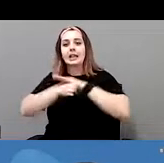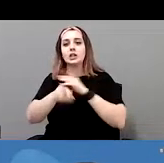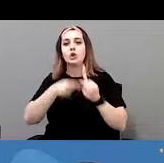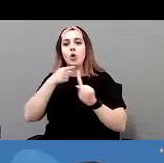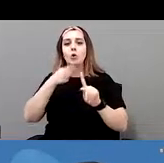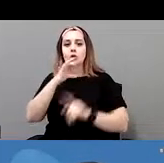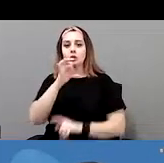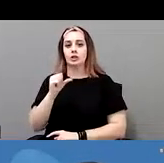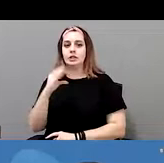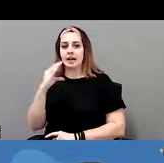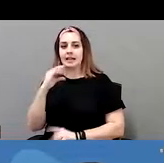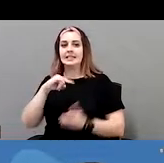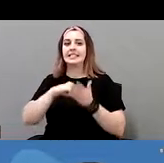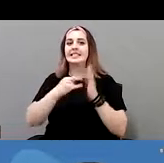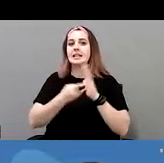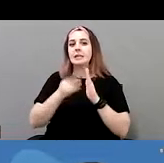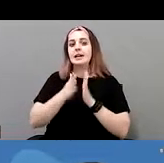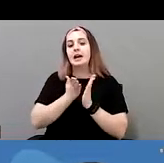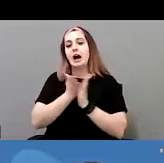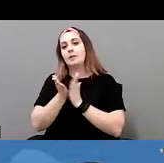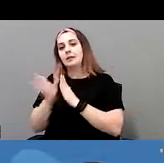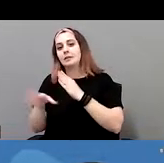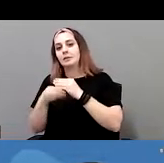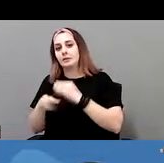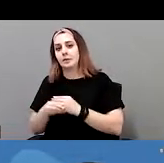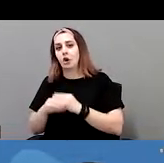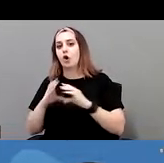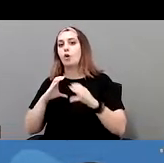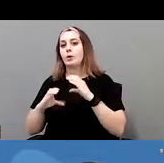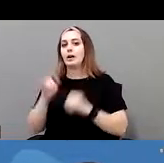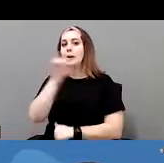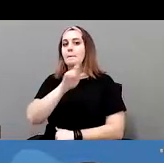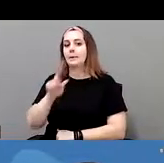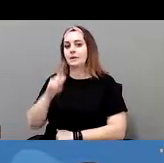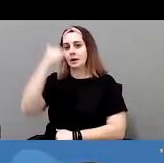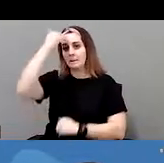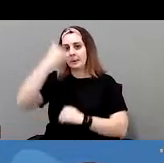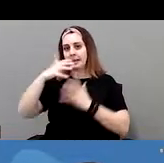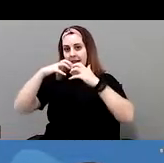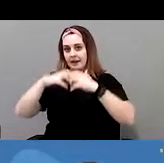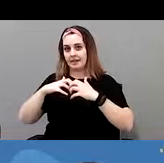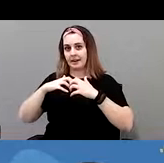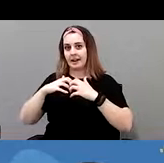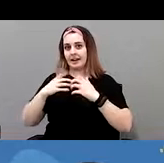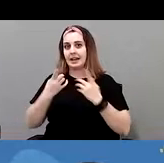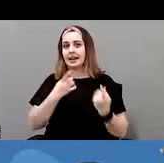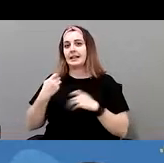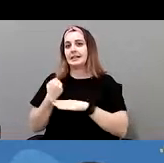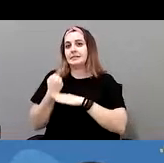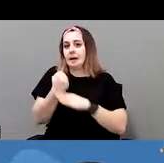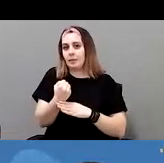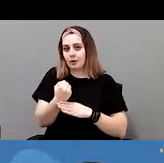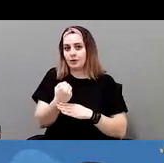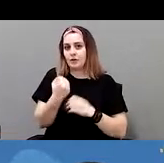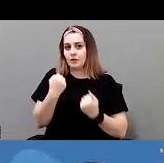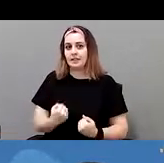los SAC de los sistemas aumentativos alternativos de comunicación en las personas con parálisis cerebral y grandes necesidades de apoyo,